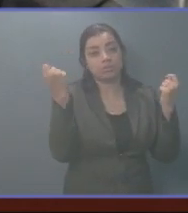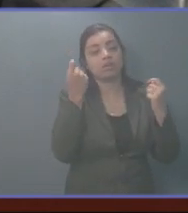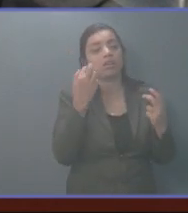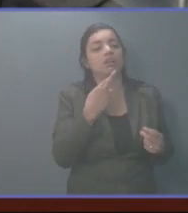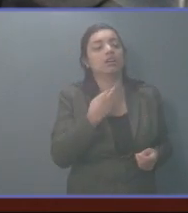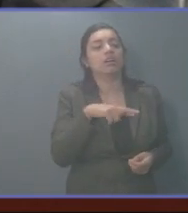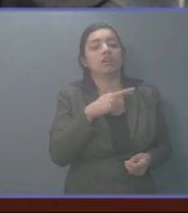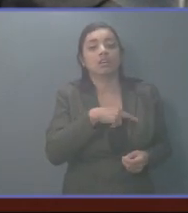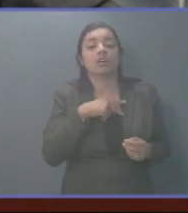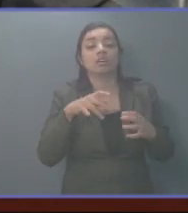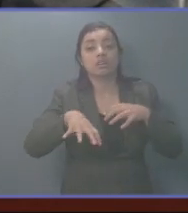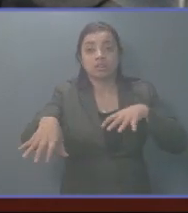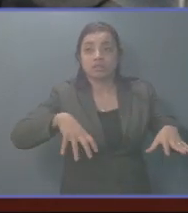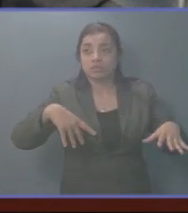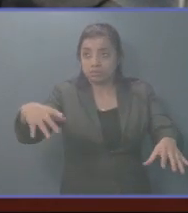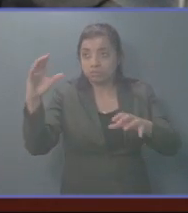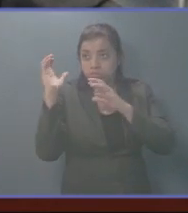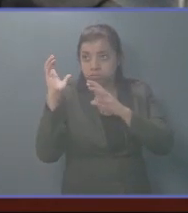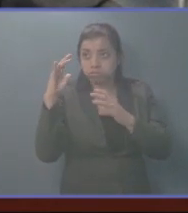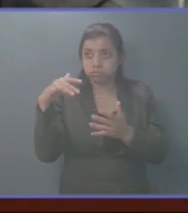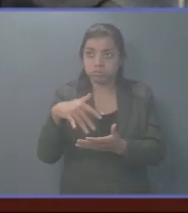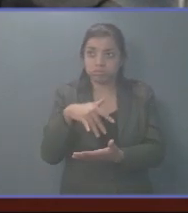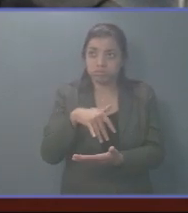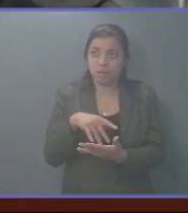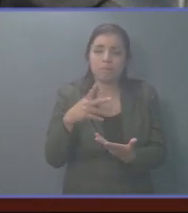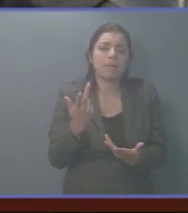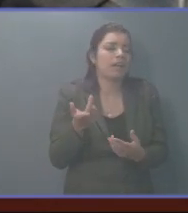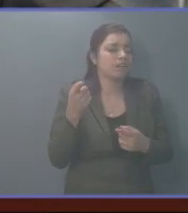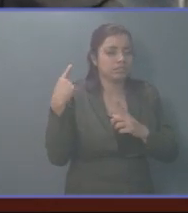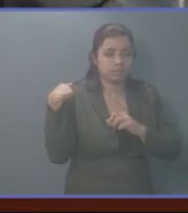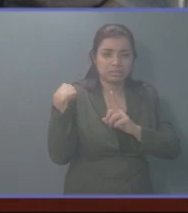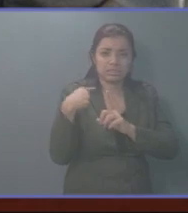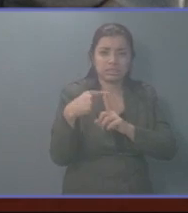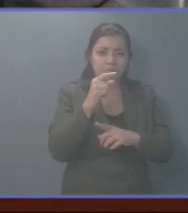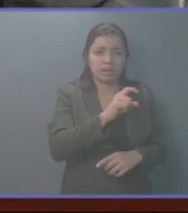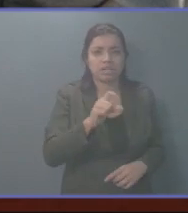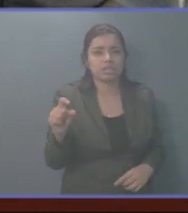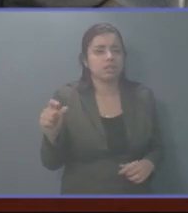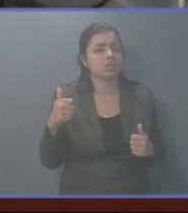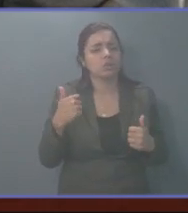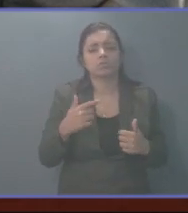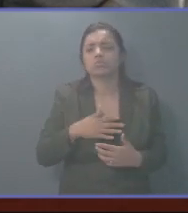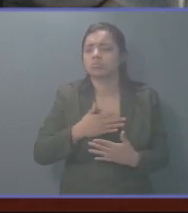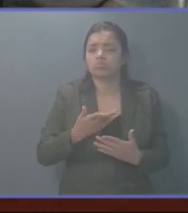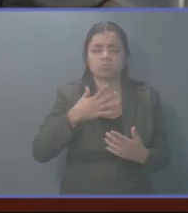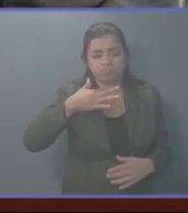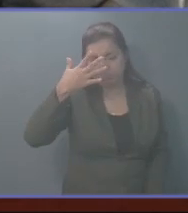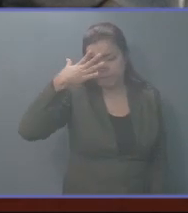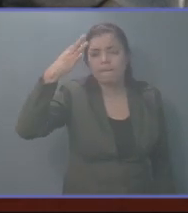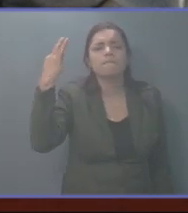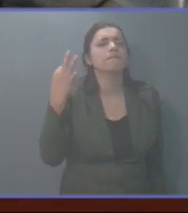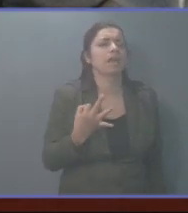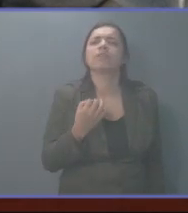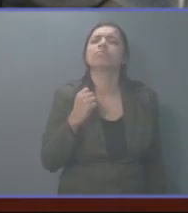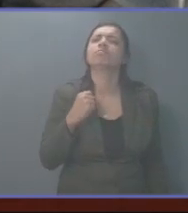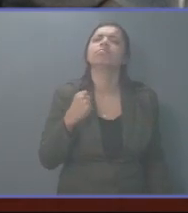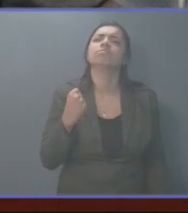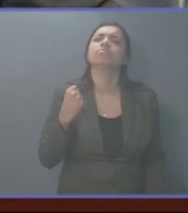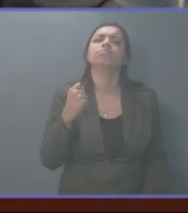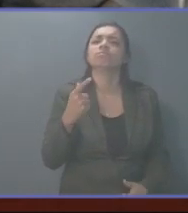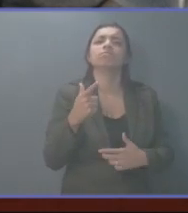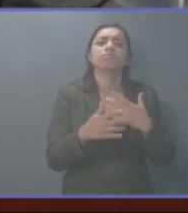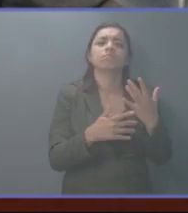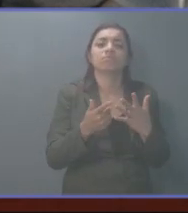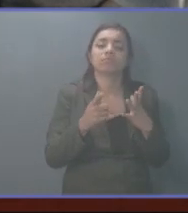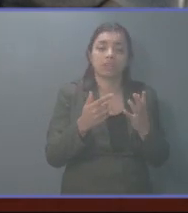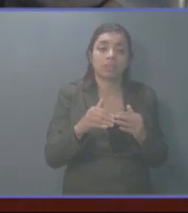que hace de Sonsonate el sitio preferido de la población para vivir la Semana Santa, contribuyendo con ello a aumentar la fe, dar significado a nuestro legado cultural y asimismo a